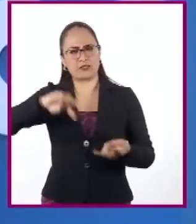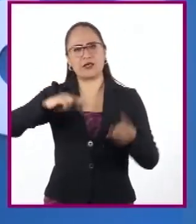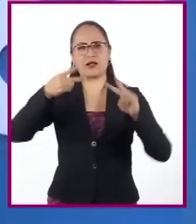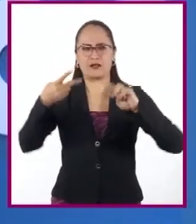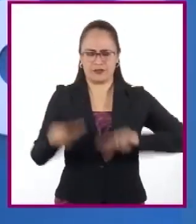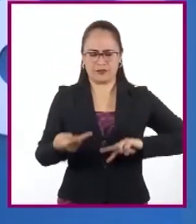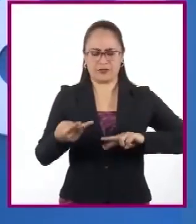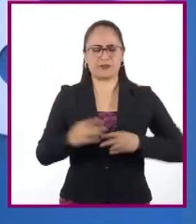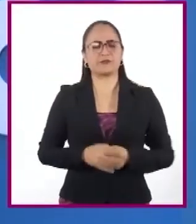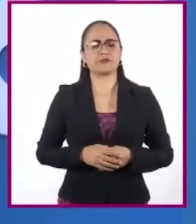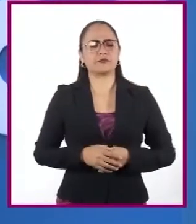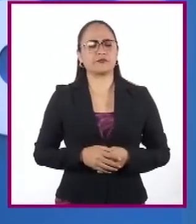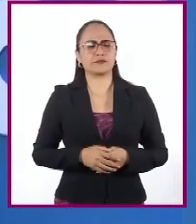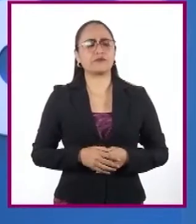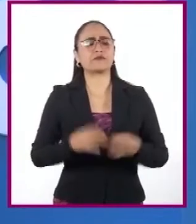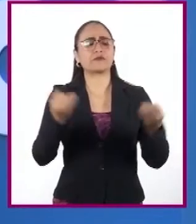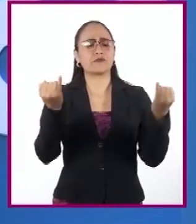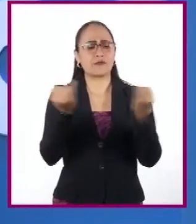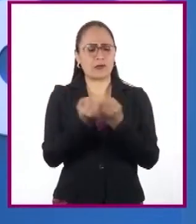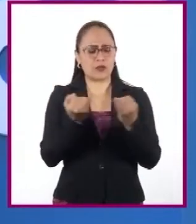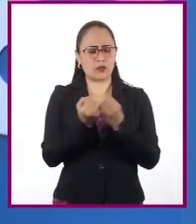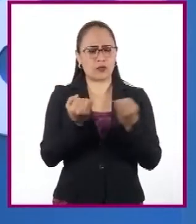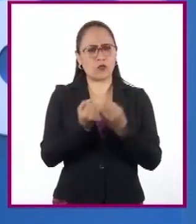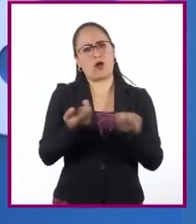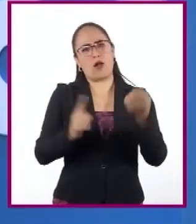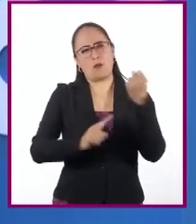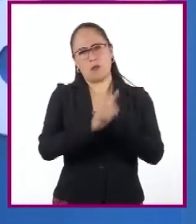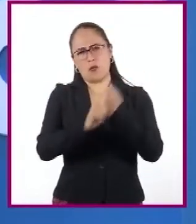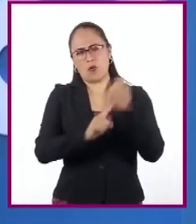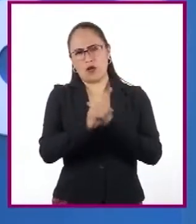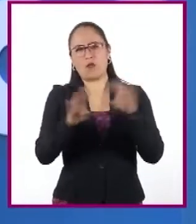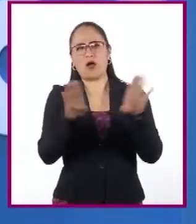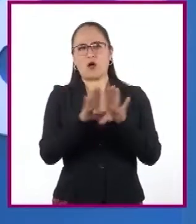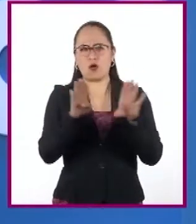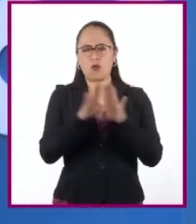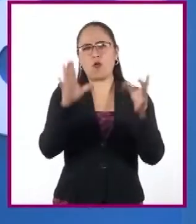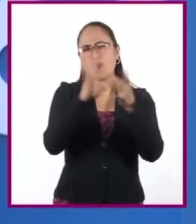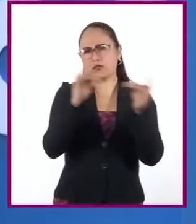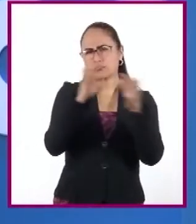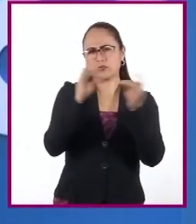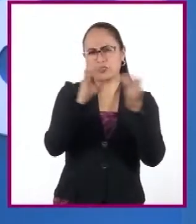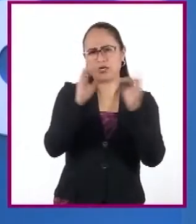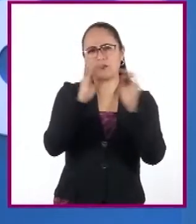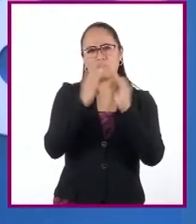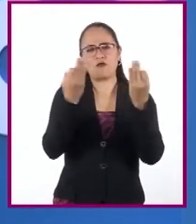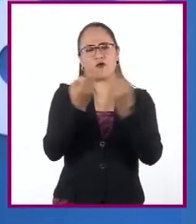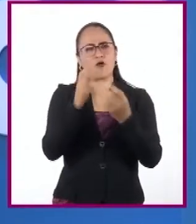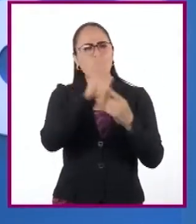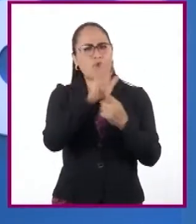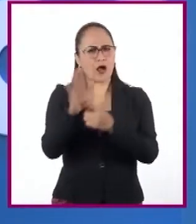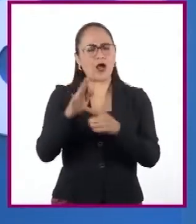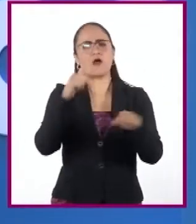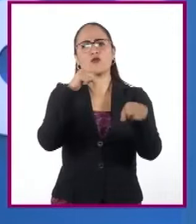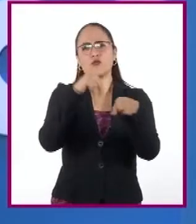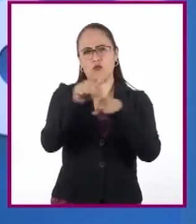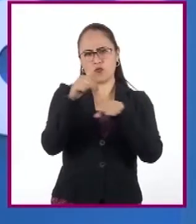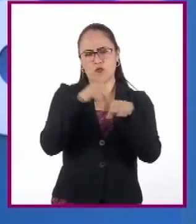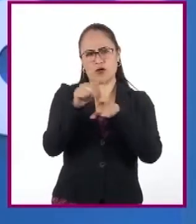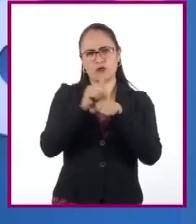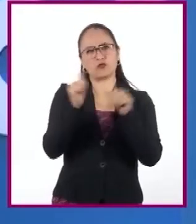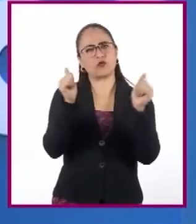Considerando lo anterior, vamos a estudiar la forma de expresar un problema utilizando la combinación de números y